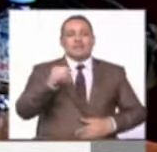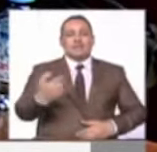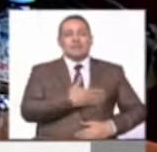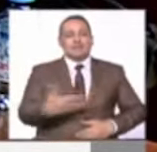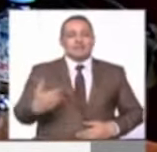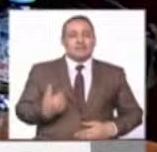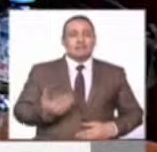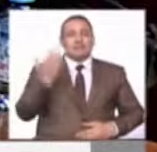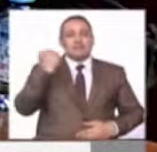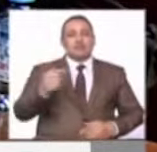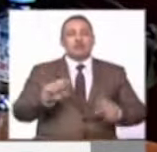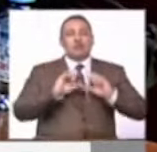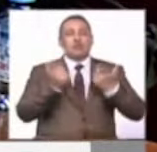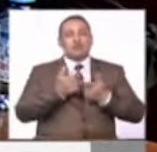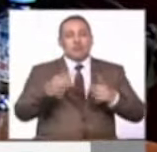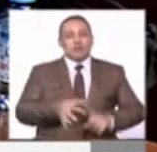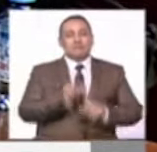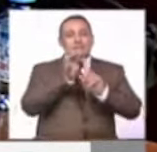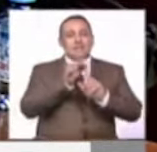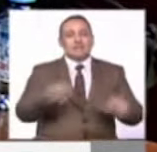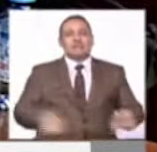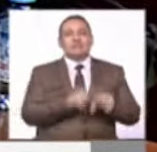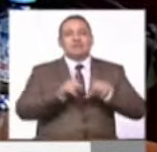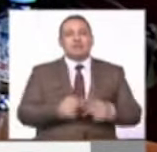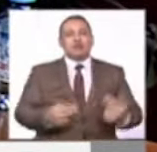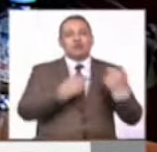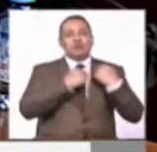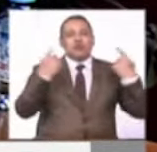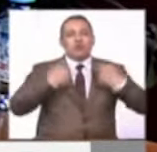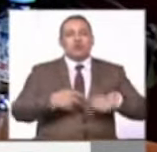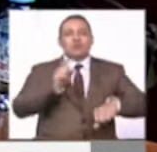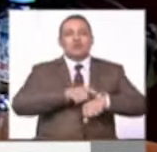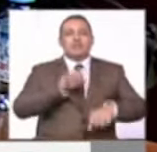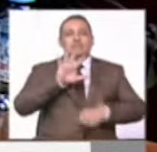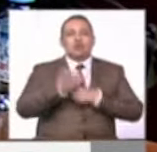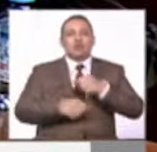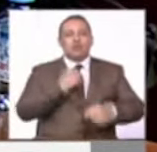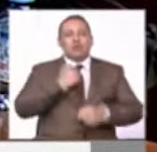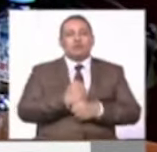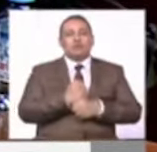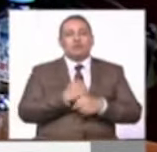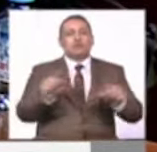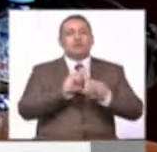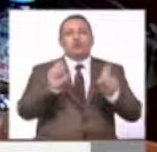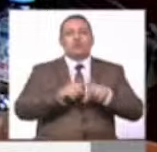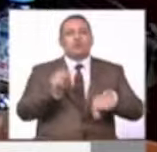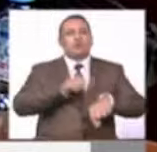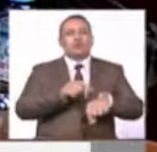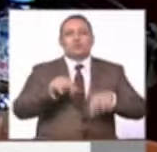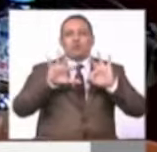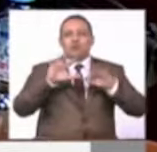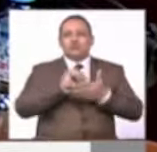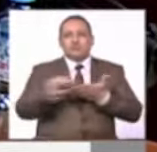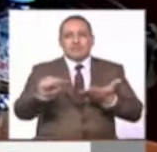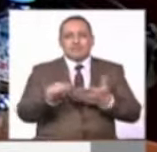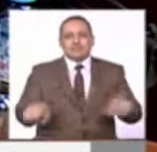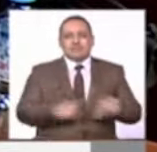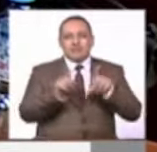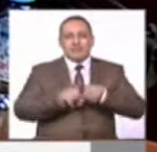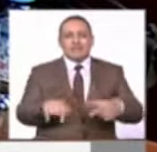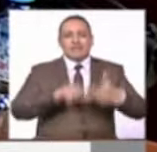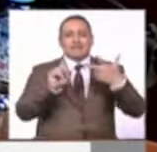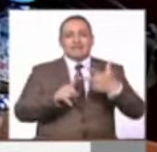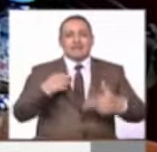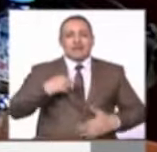entonces de la comisión especial la nombró por el periodo de 5 años no Por 8 meses Esa es la